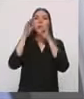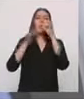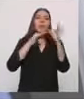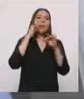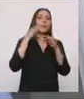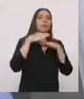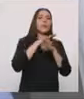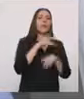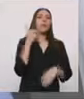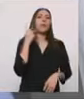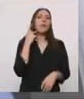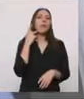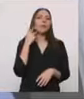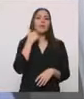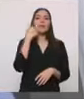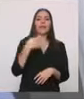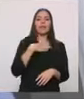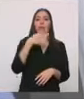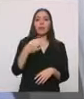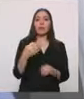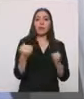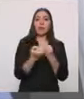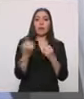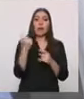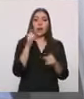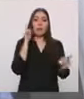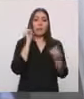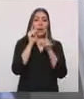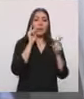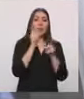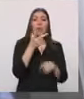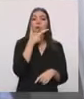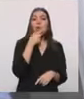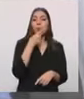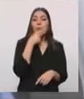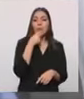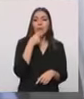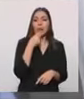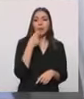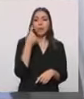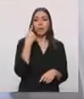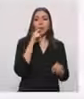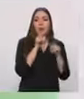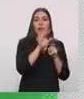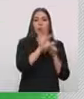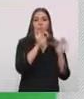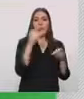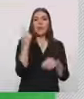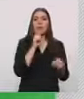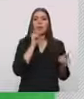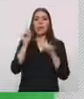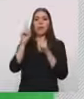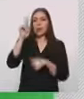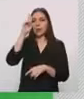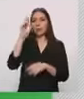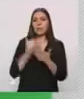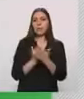hemos visto que no es lo mismo el ataque que recibe un hombre en una contienda política por un cargo de elección popular al que recibe una mujer.